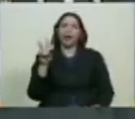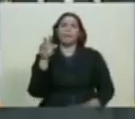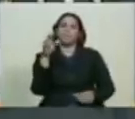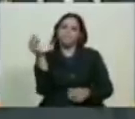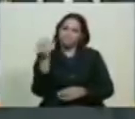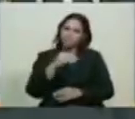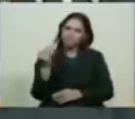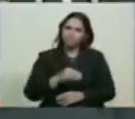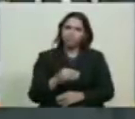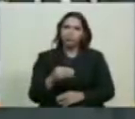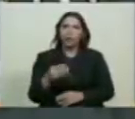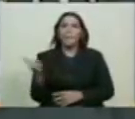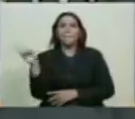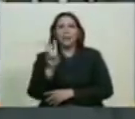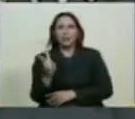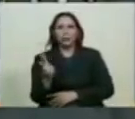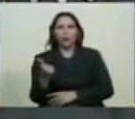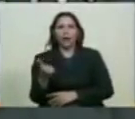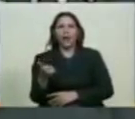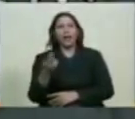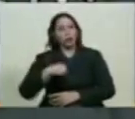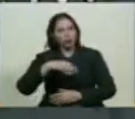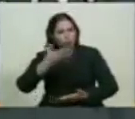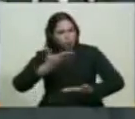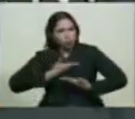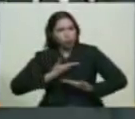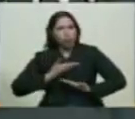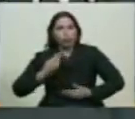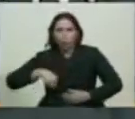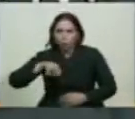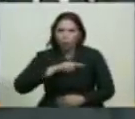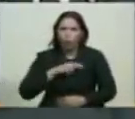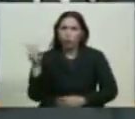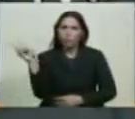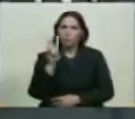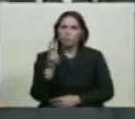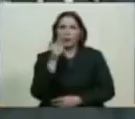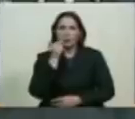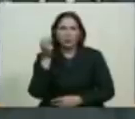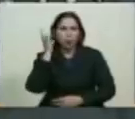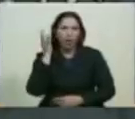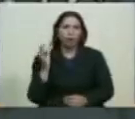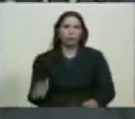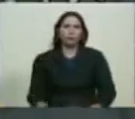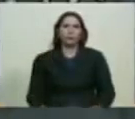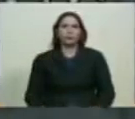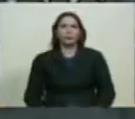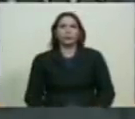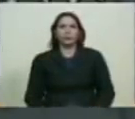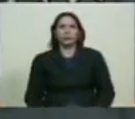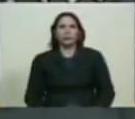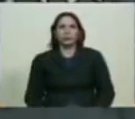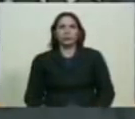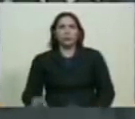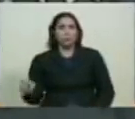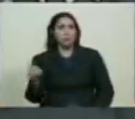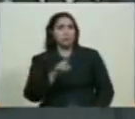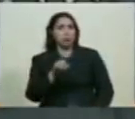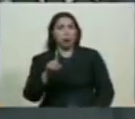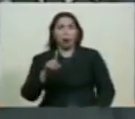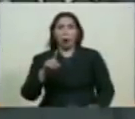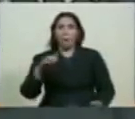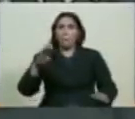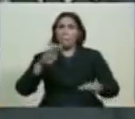nos pertenece a nosotros, los venezolanos y las venezolanas, que no le pertenece